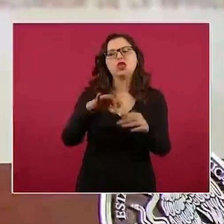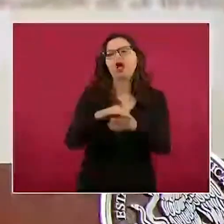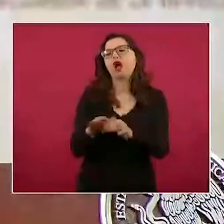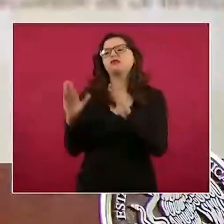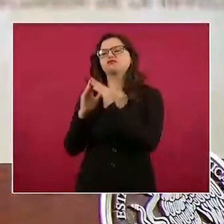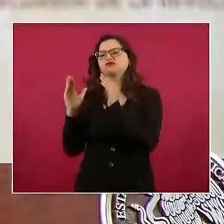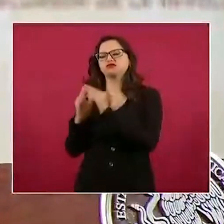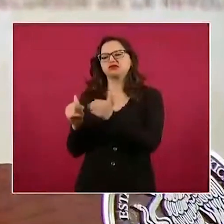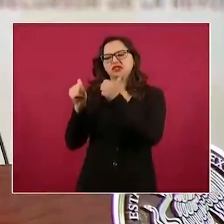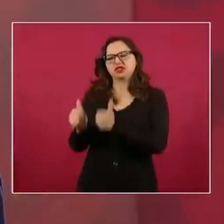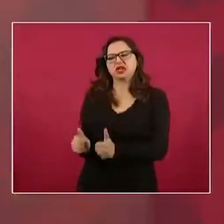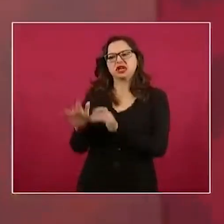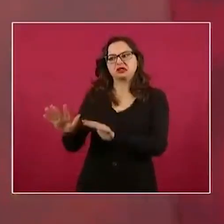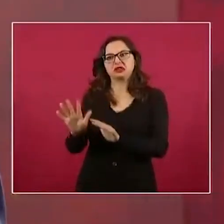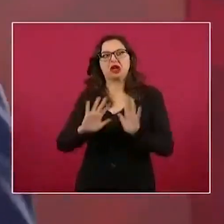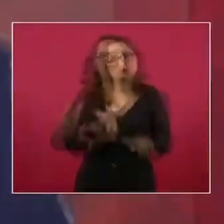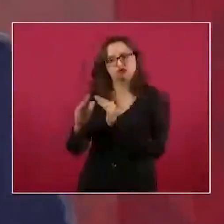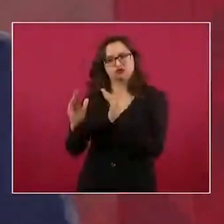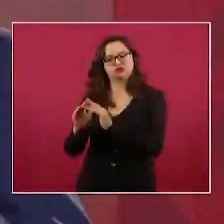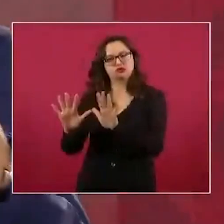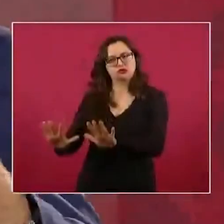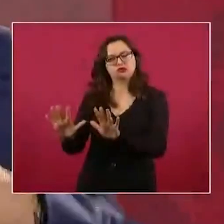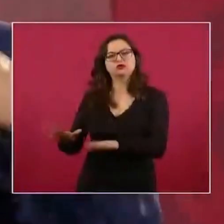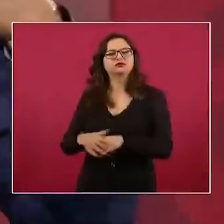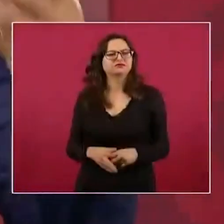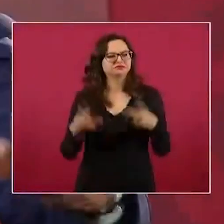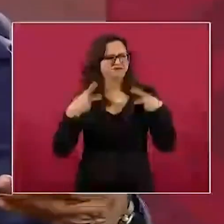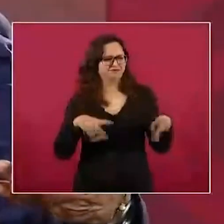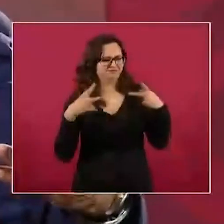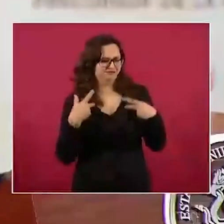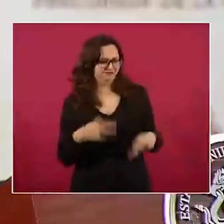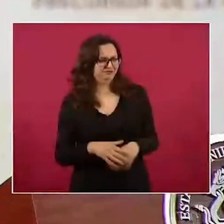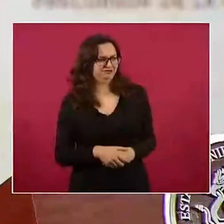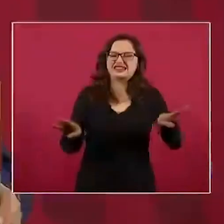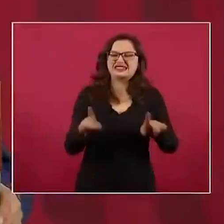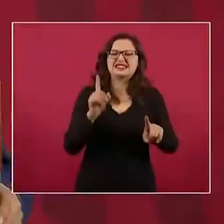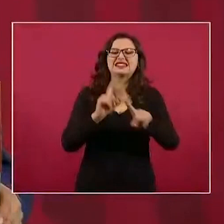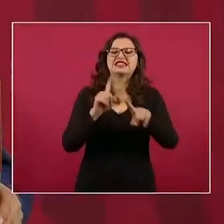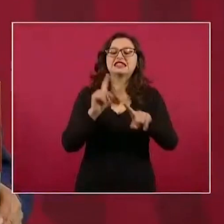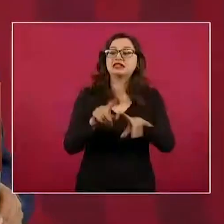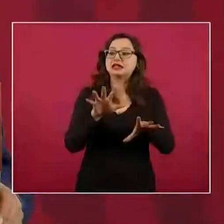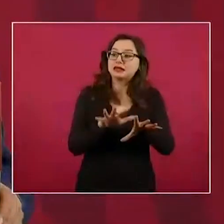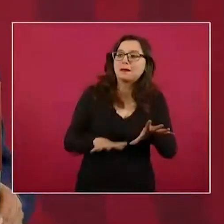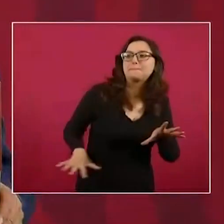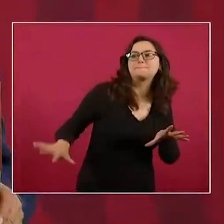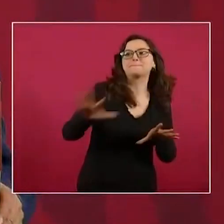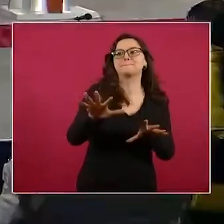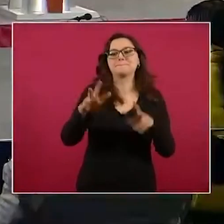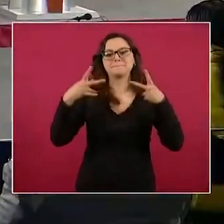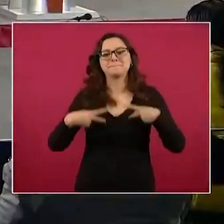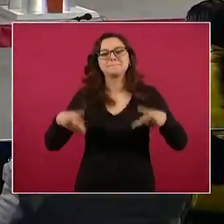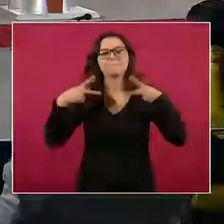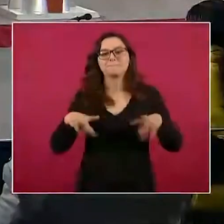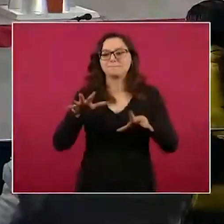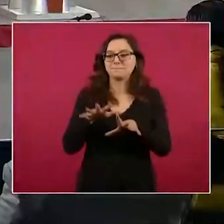promoción de violencia, la gente salió a votar. Es lo que ellos dicen, que la